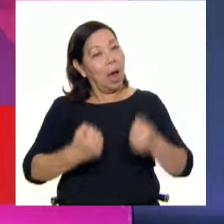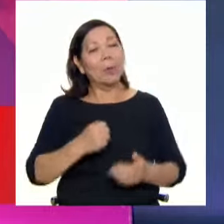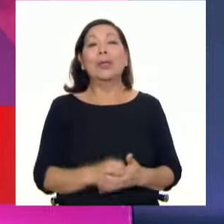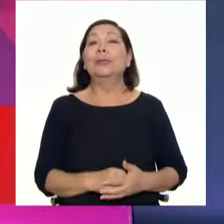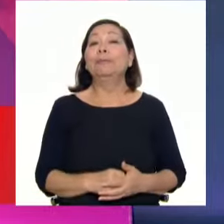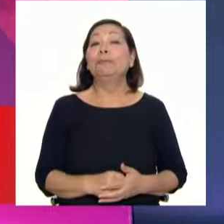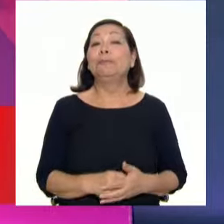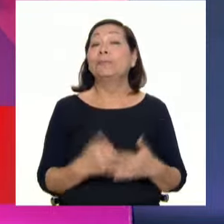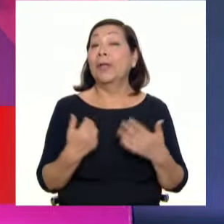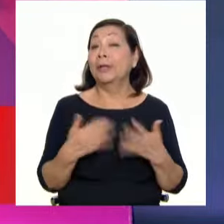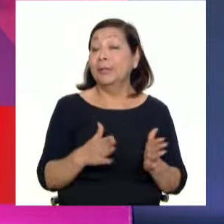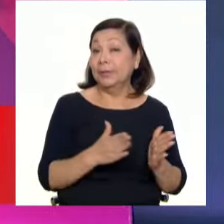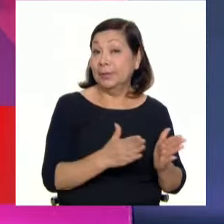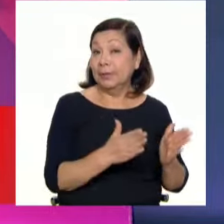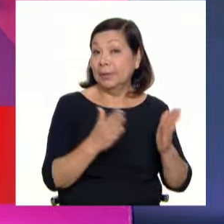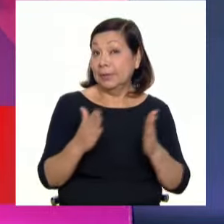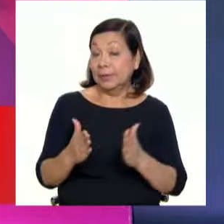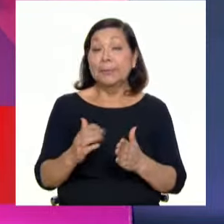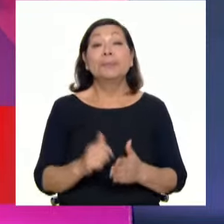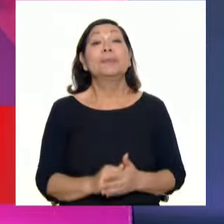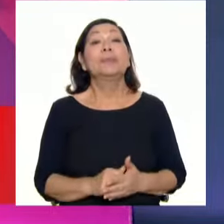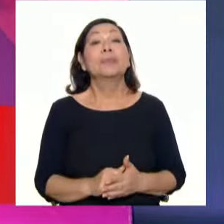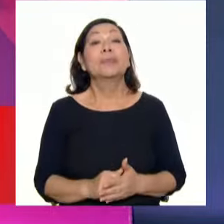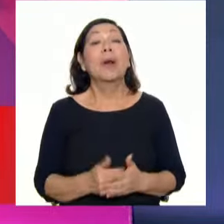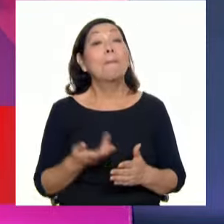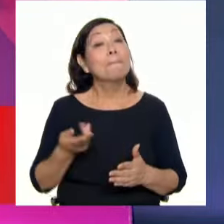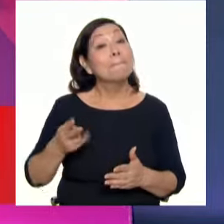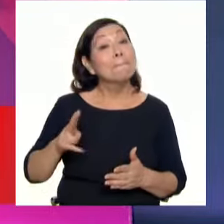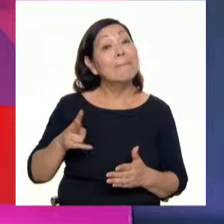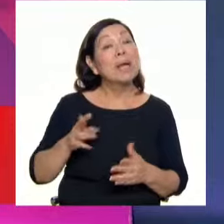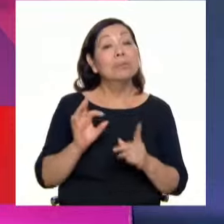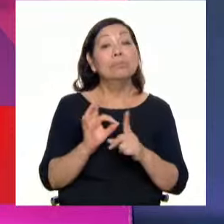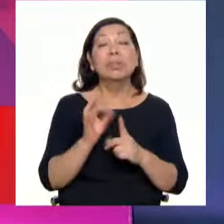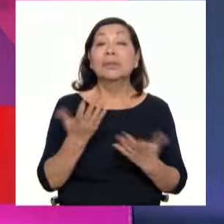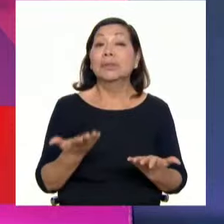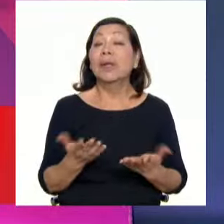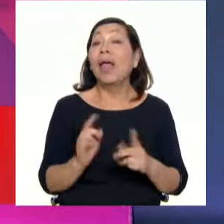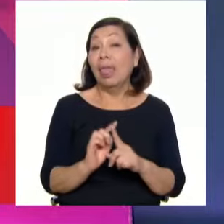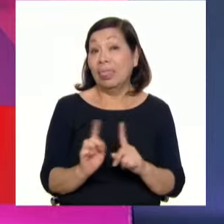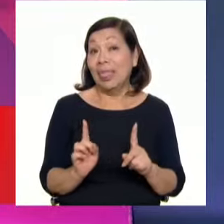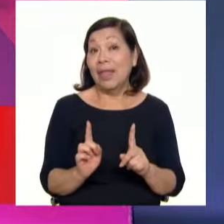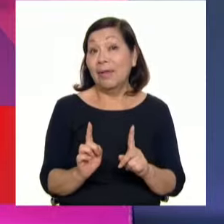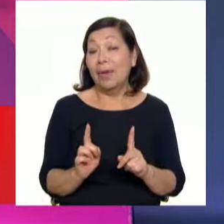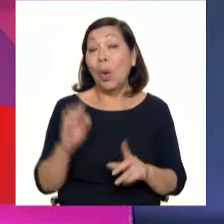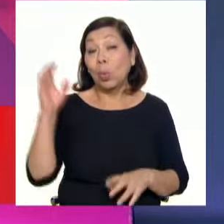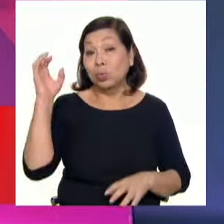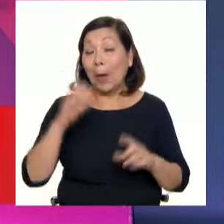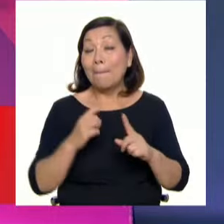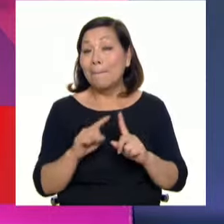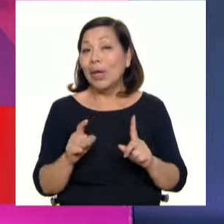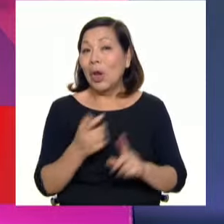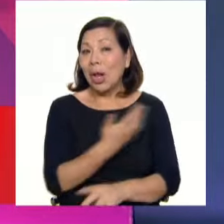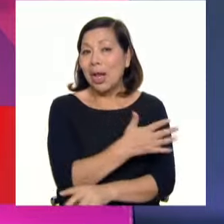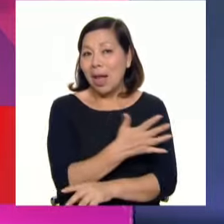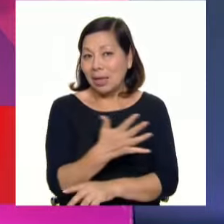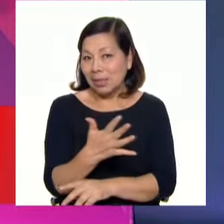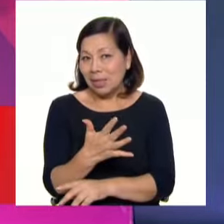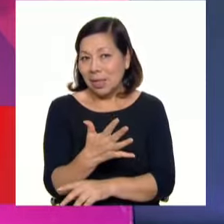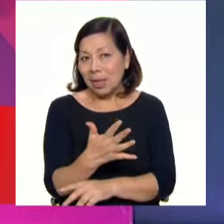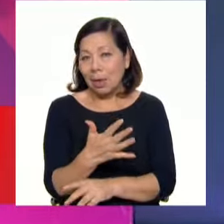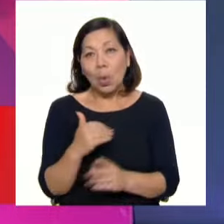sí, ya vamos a pasar al siguiente aviso meteorológico de incremento de temperaturas. Algo distinto a lo de precipitaciones, pero en la selva van a